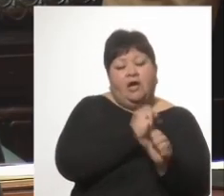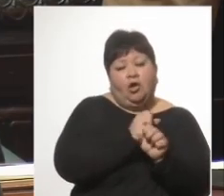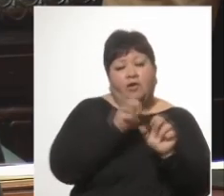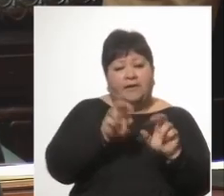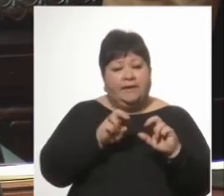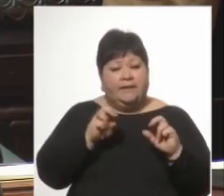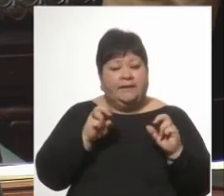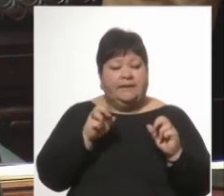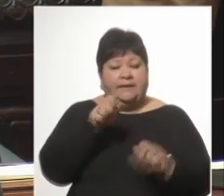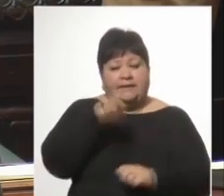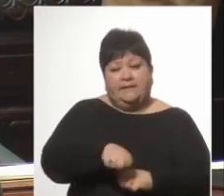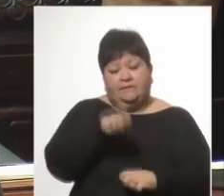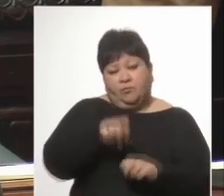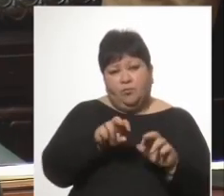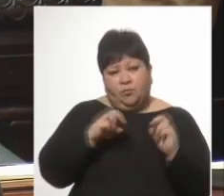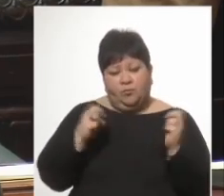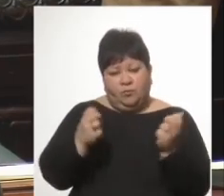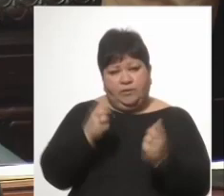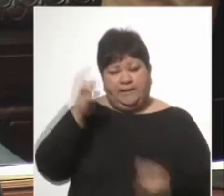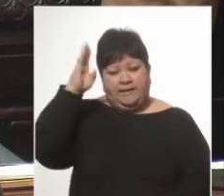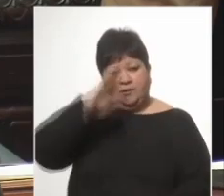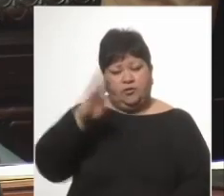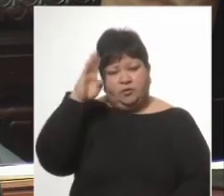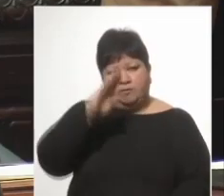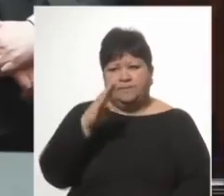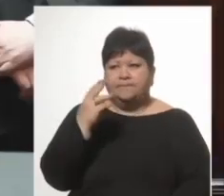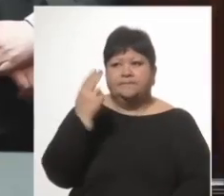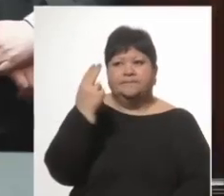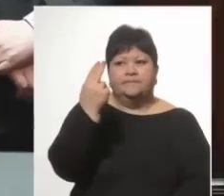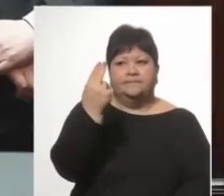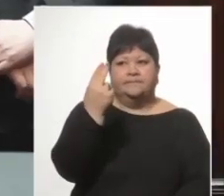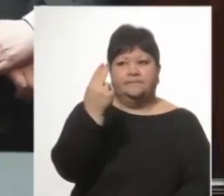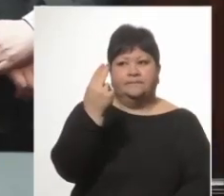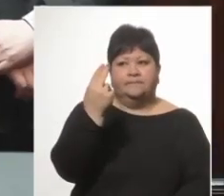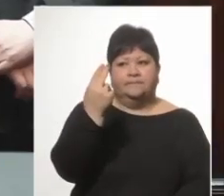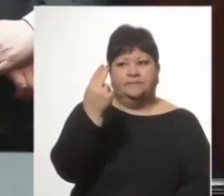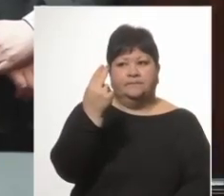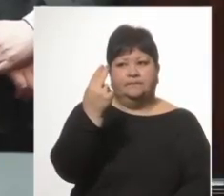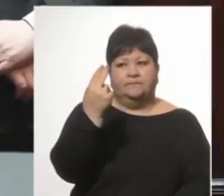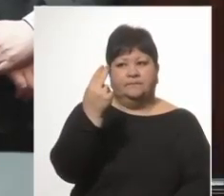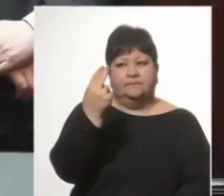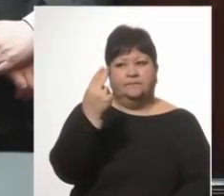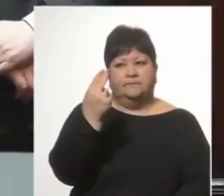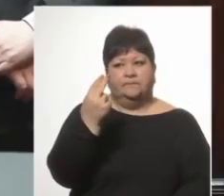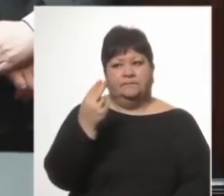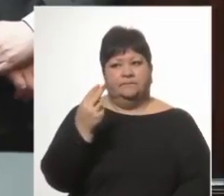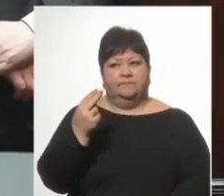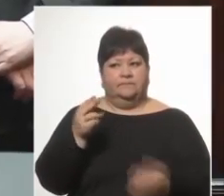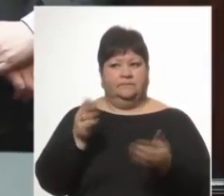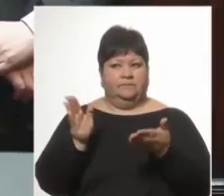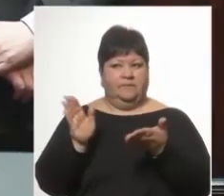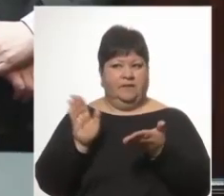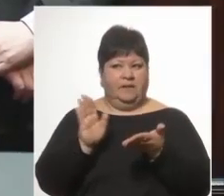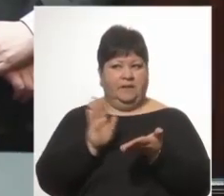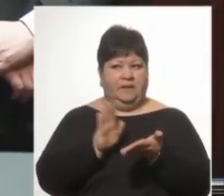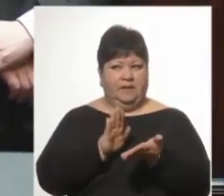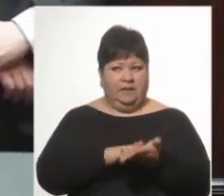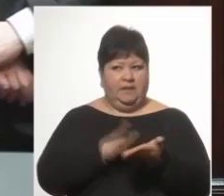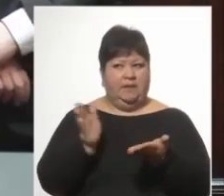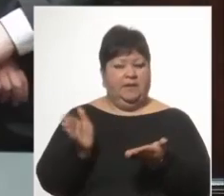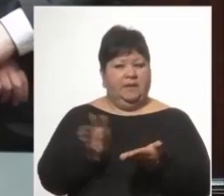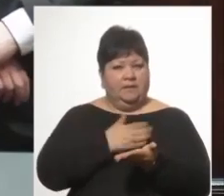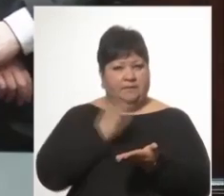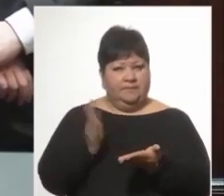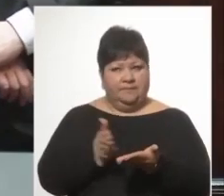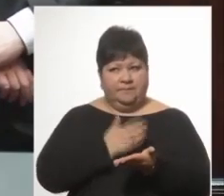el ministro. Me permite, nosotros leímos el artículo, nos parece que es